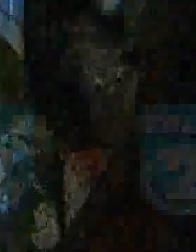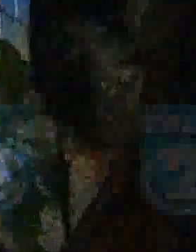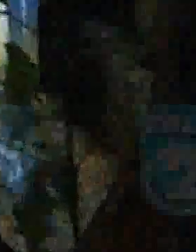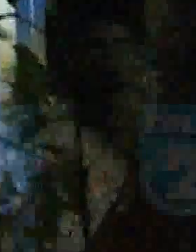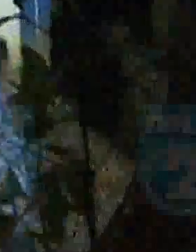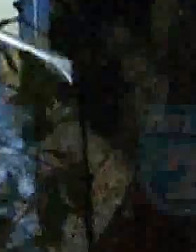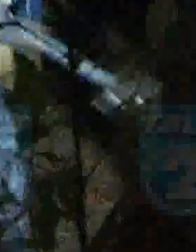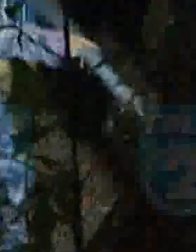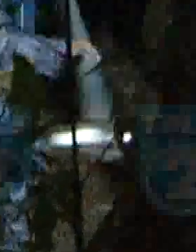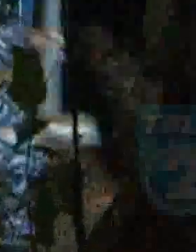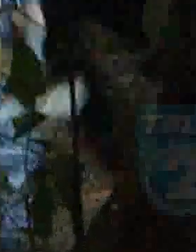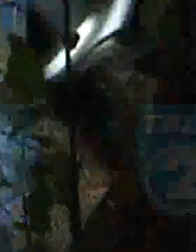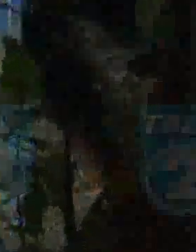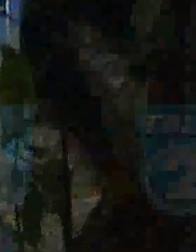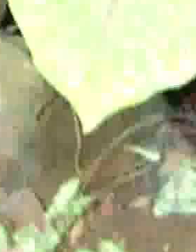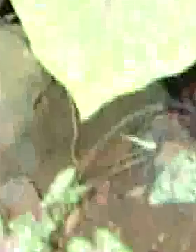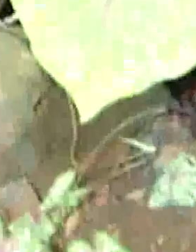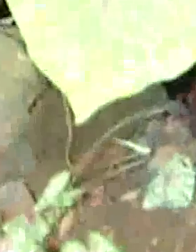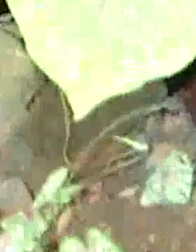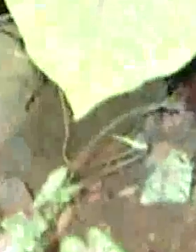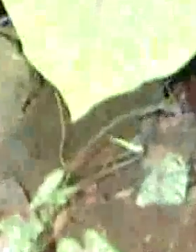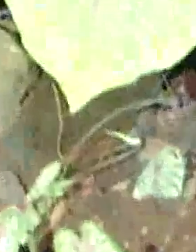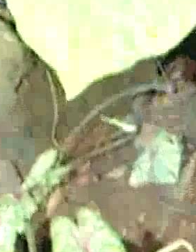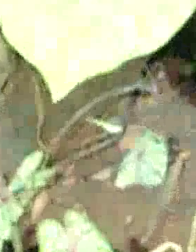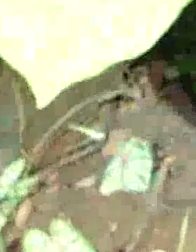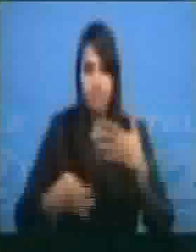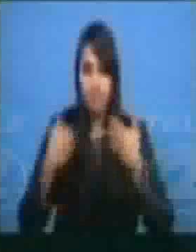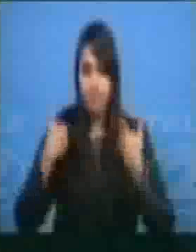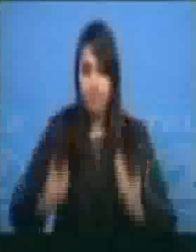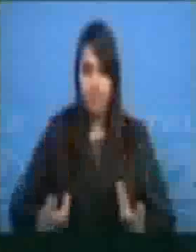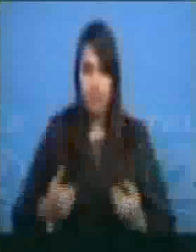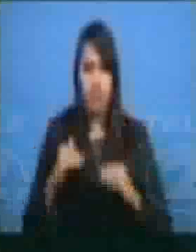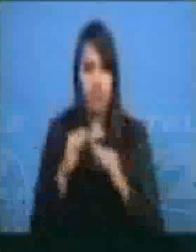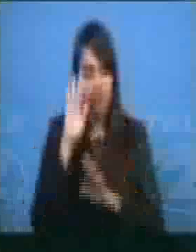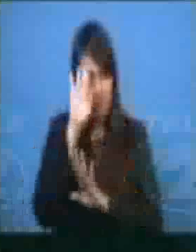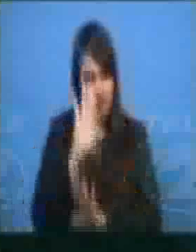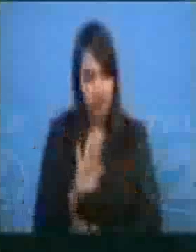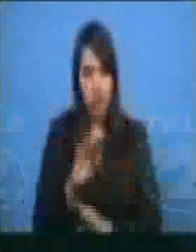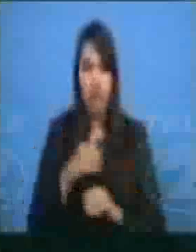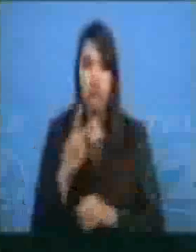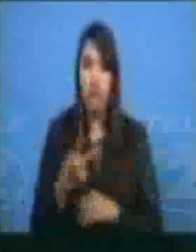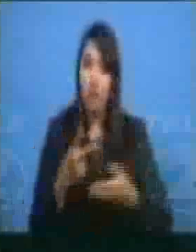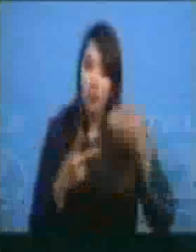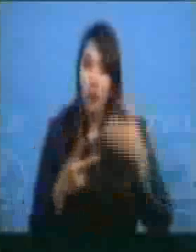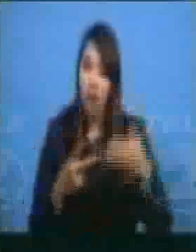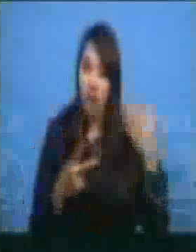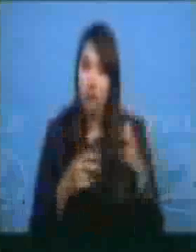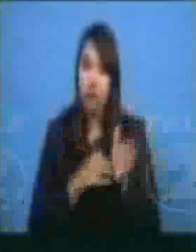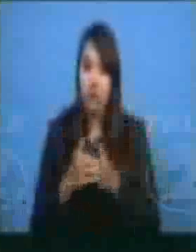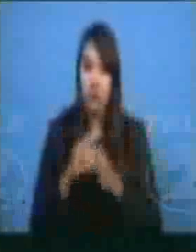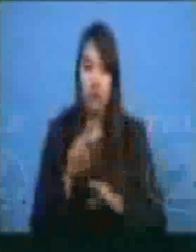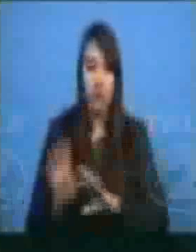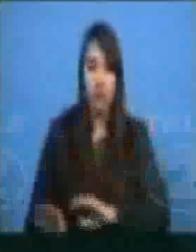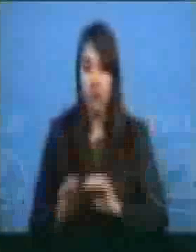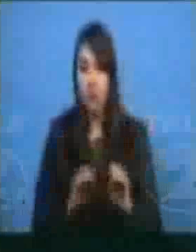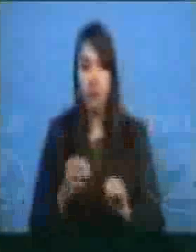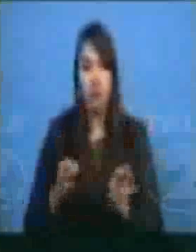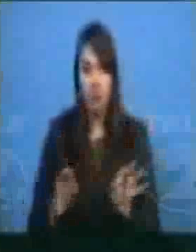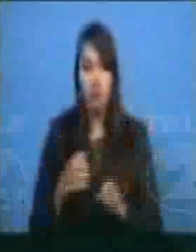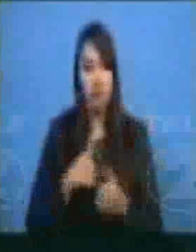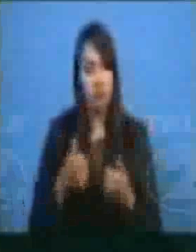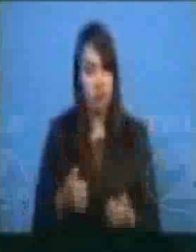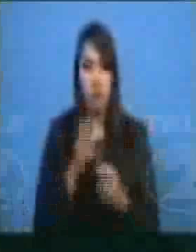En materia de seguridad, destacó el avance del plan El Salvador Seguro. A 2 años del inicio de su implementación, constatamos